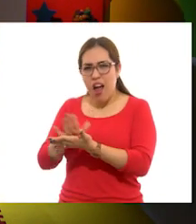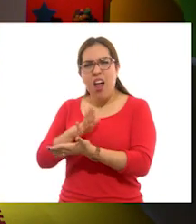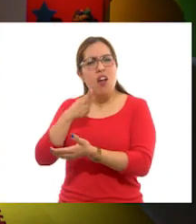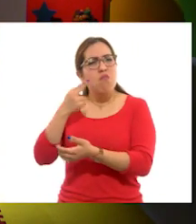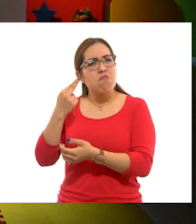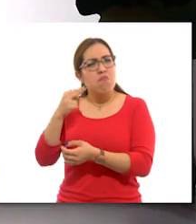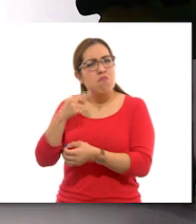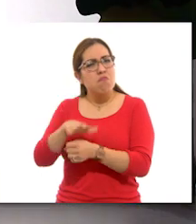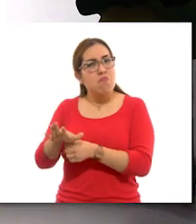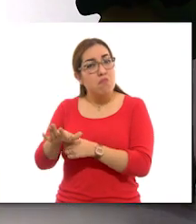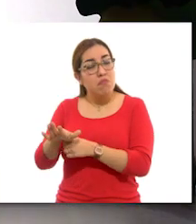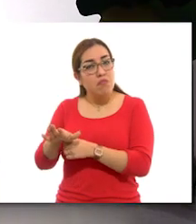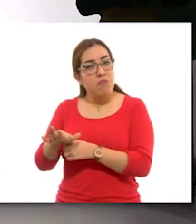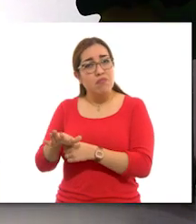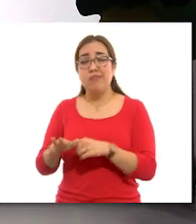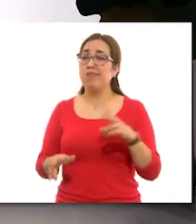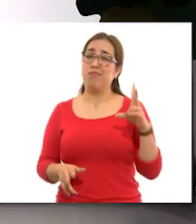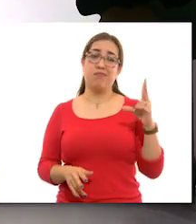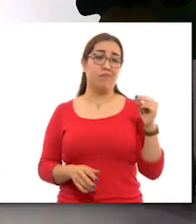¡No!